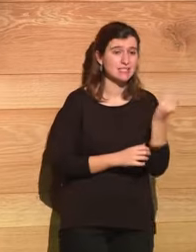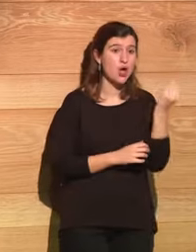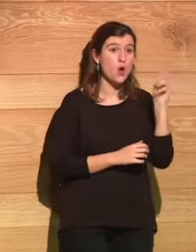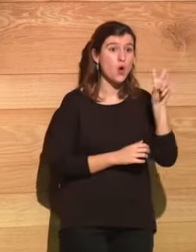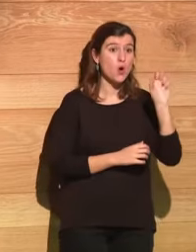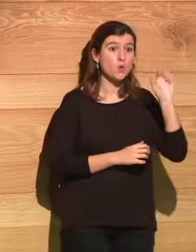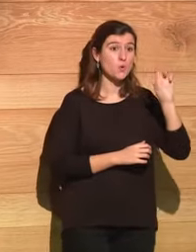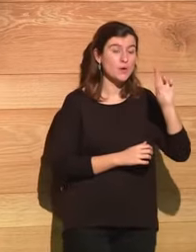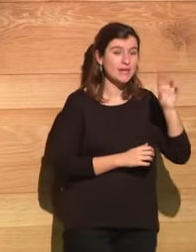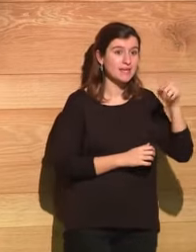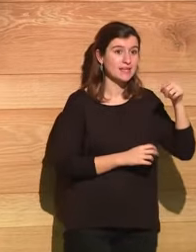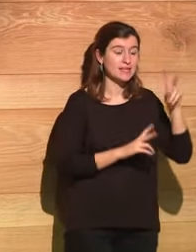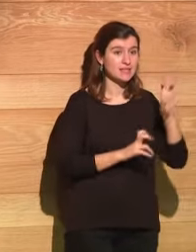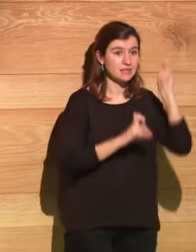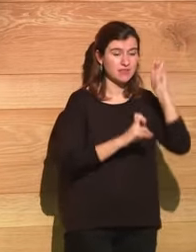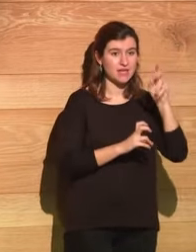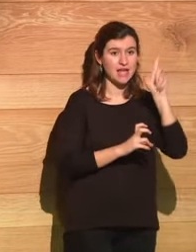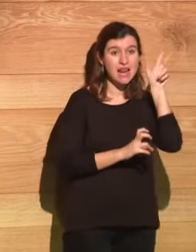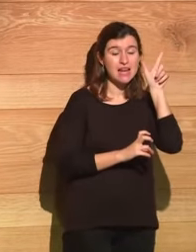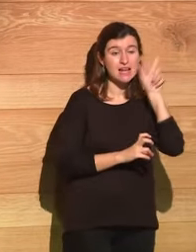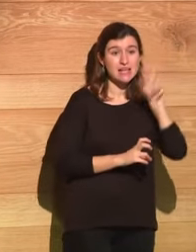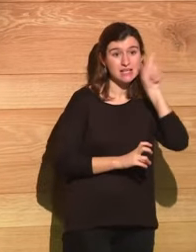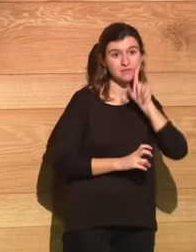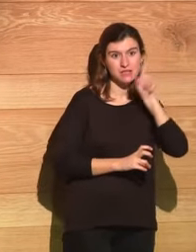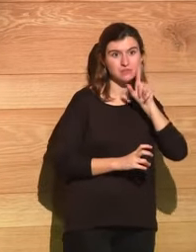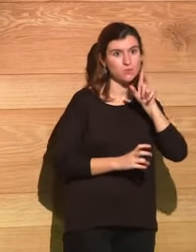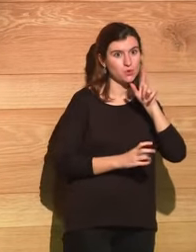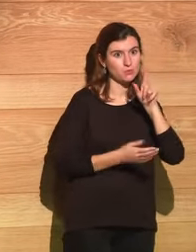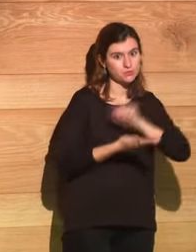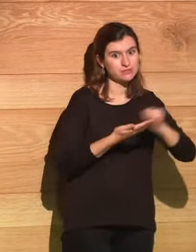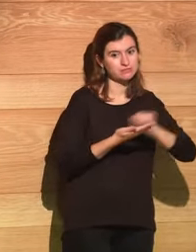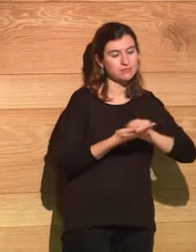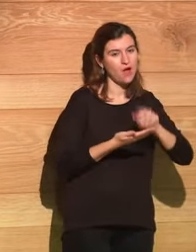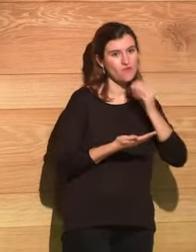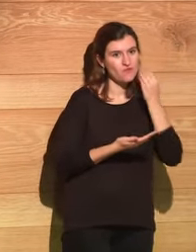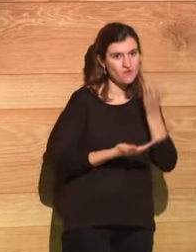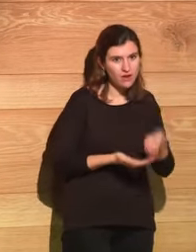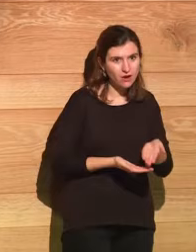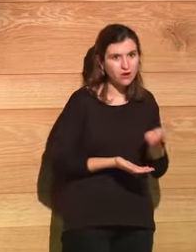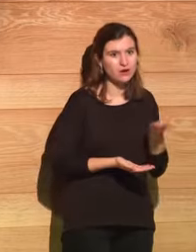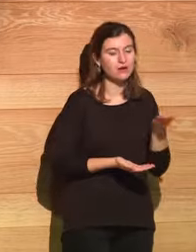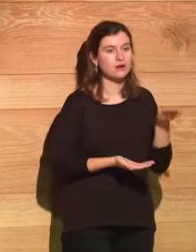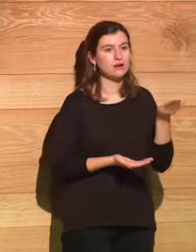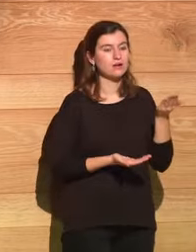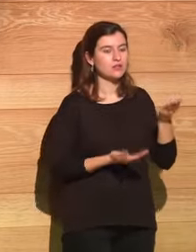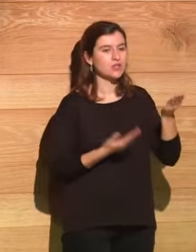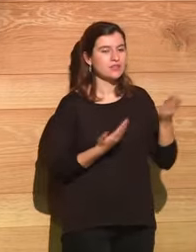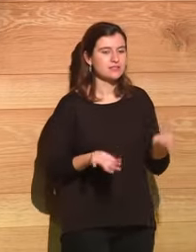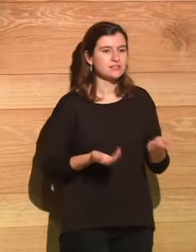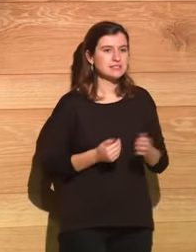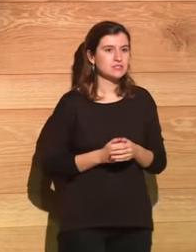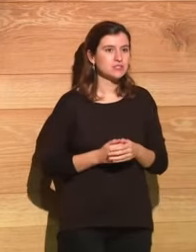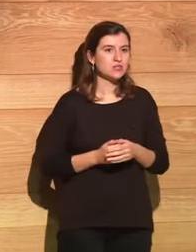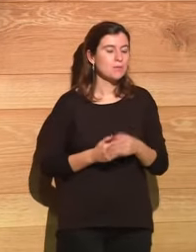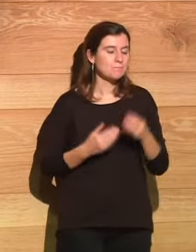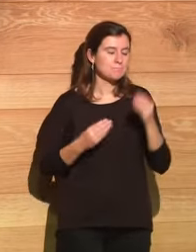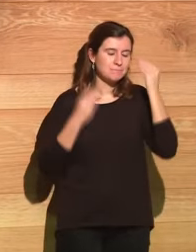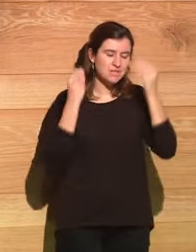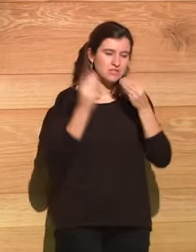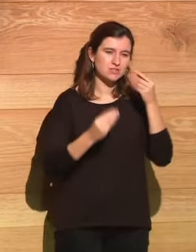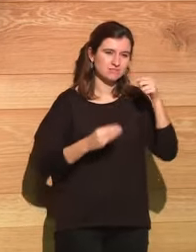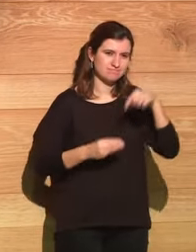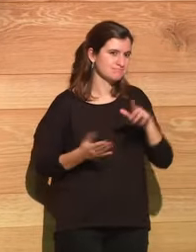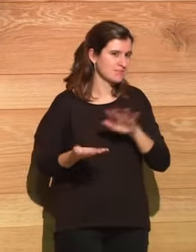comentarios, a mi juicio, un poco feos sobre el lesbianismo. Y entonces yo creo que sí, que eso ha cambiado